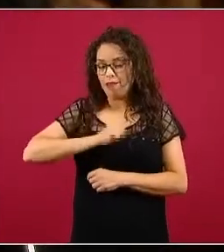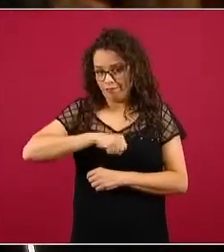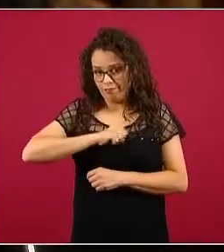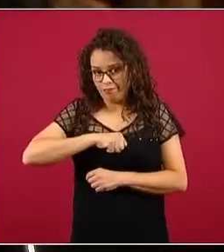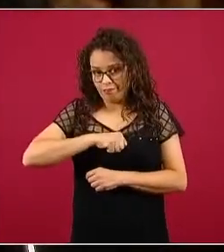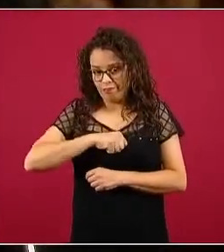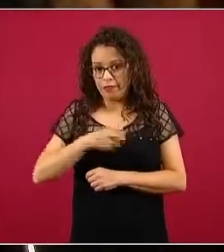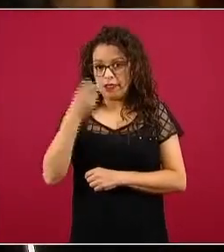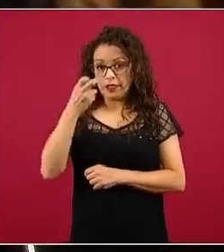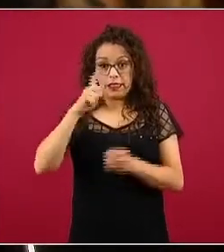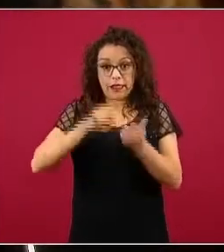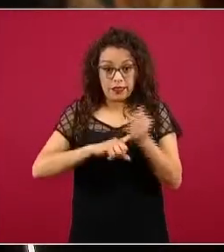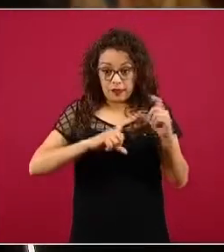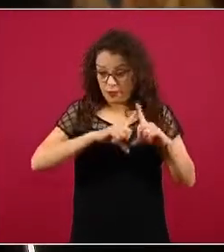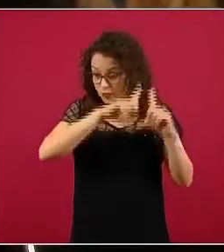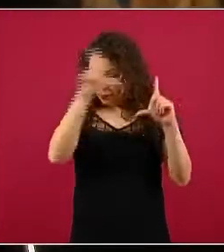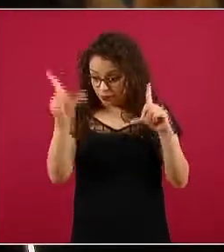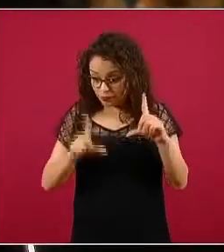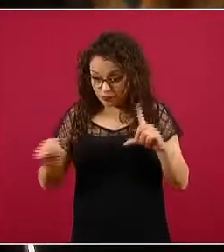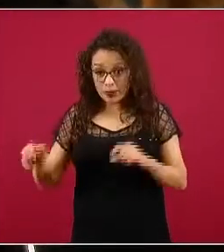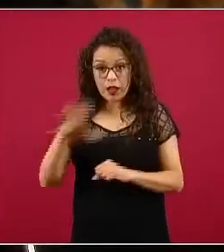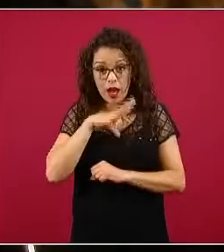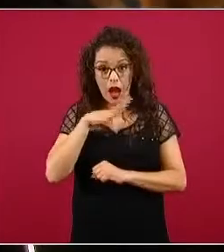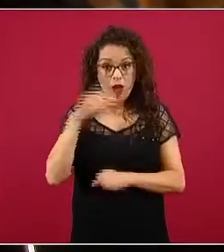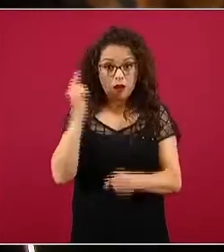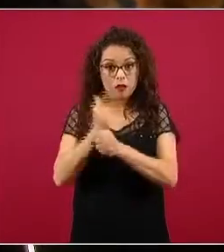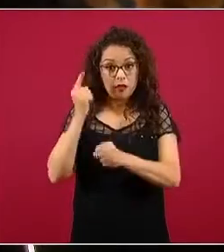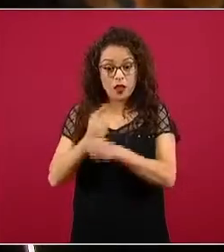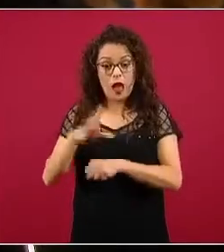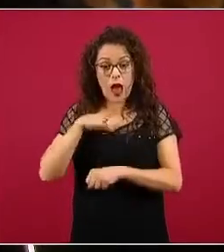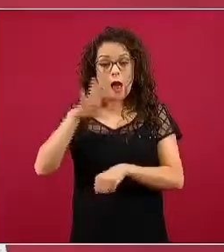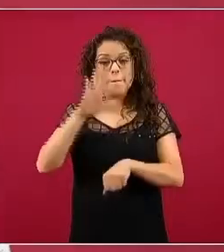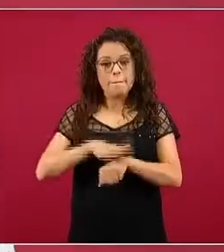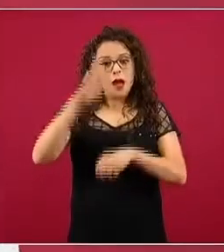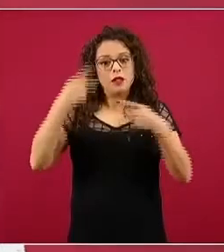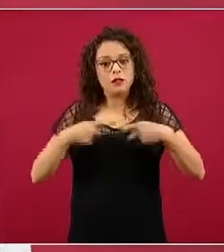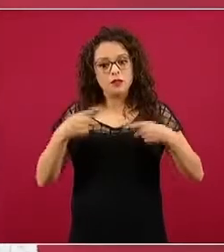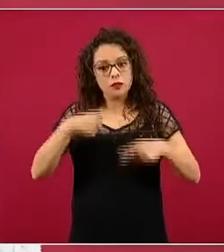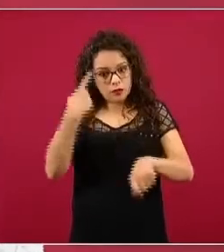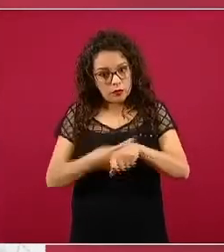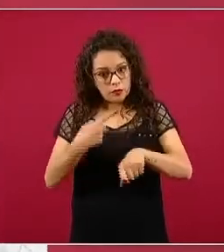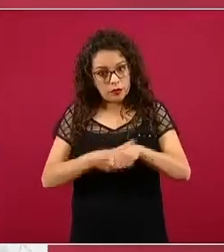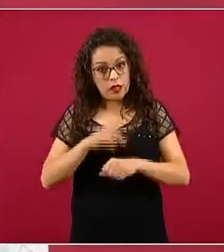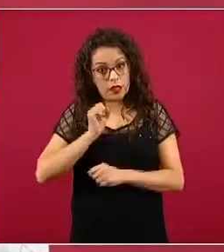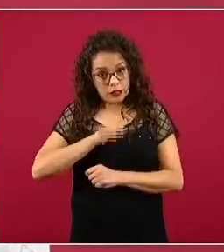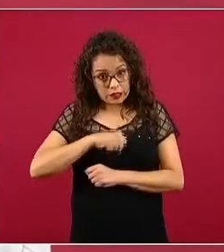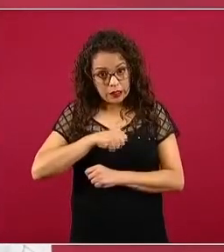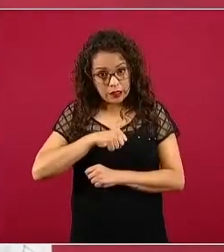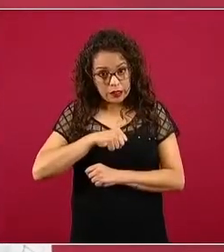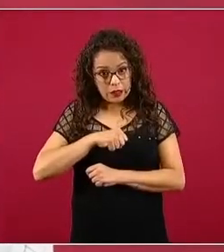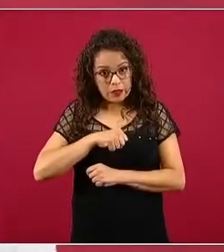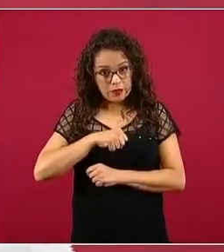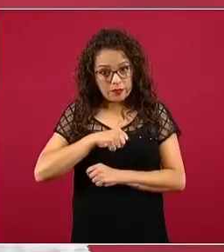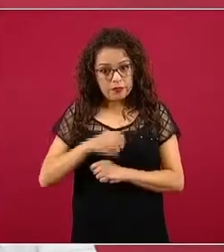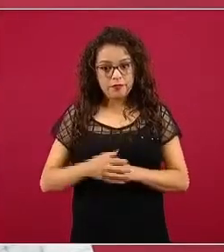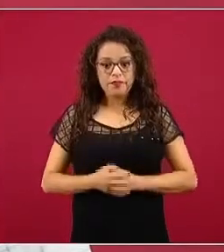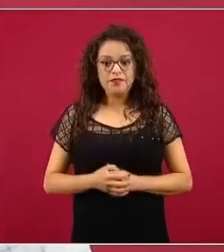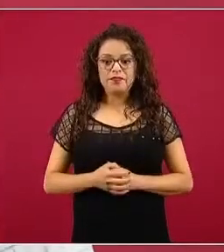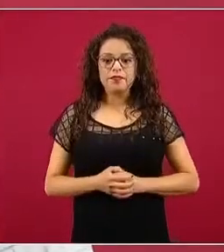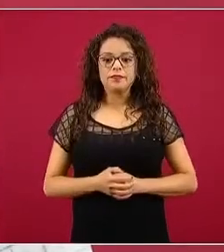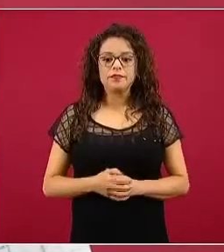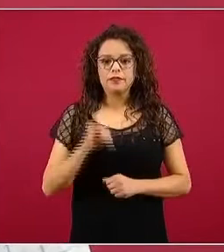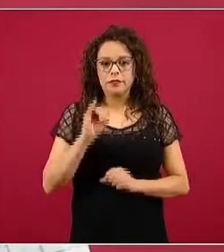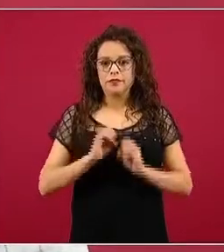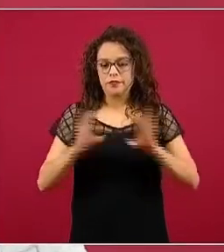nivel nacional, ¿hay un número, si se incrementaron el número de diagnósticos de VIH durante la contingencia sanitaria, por favor? Claro, con